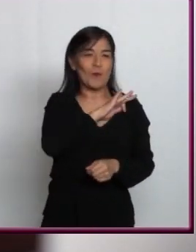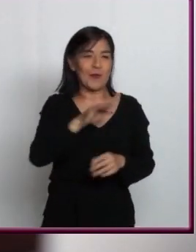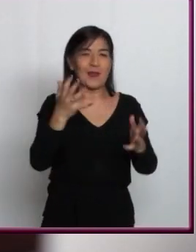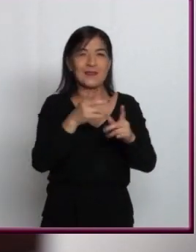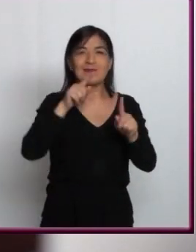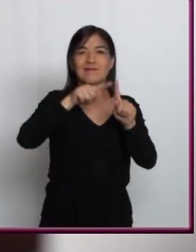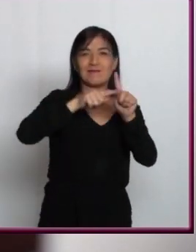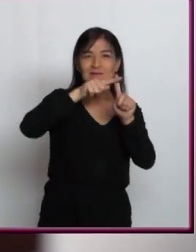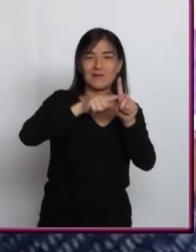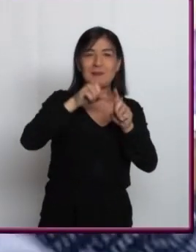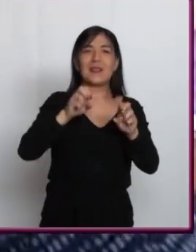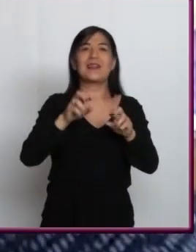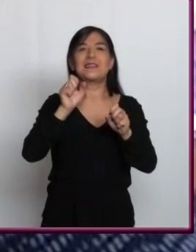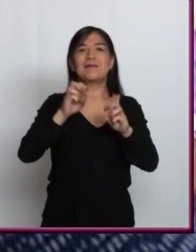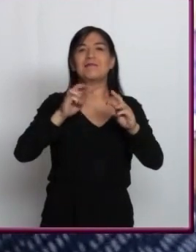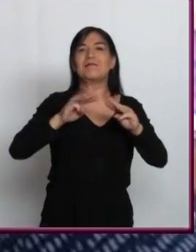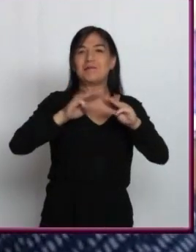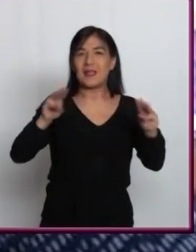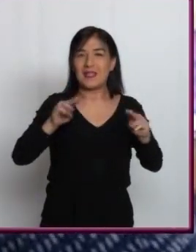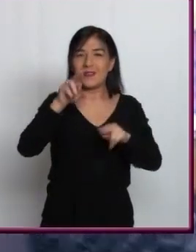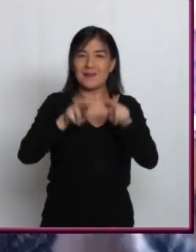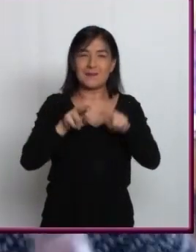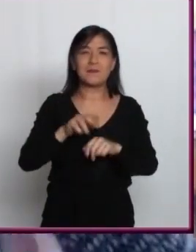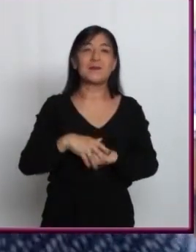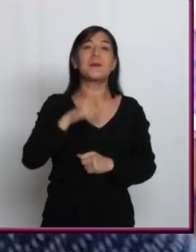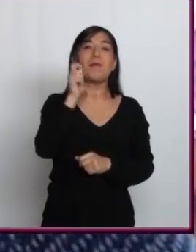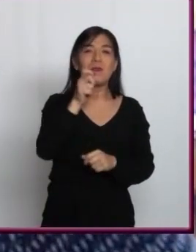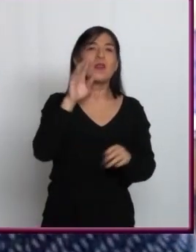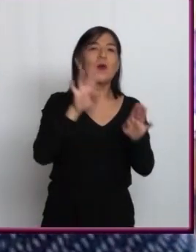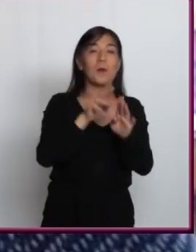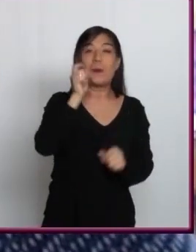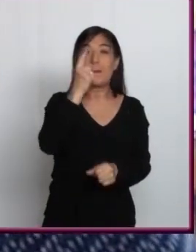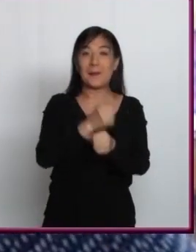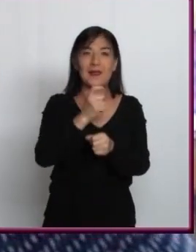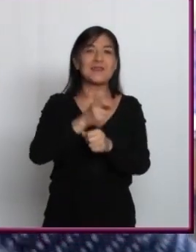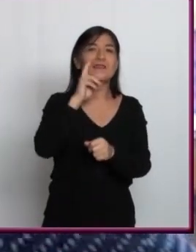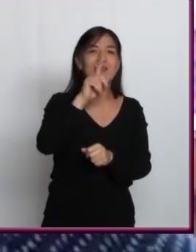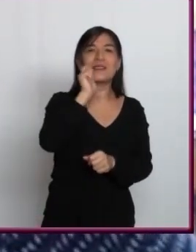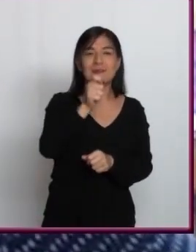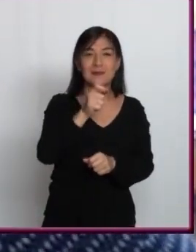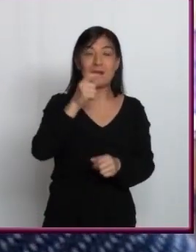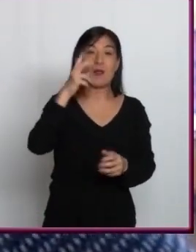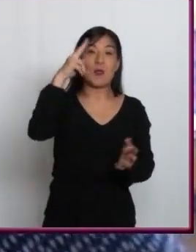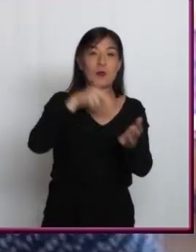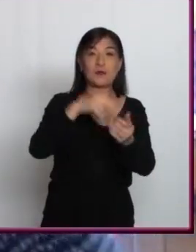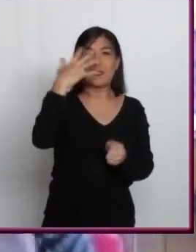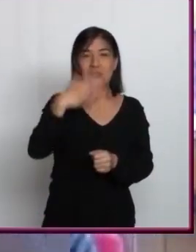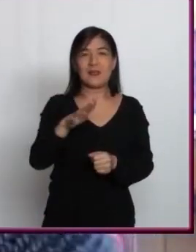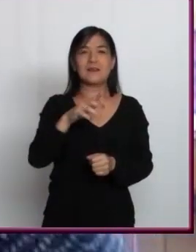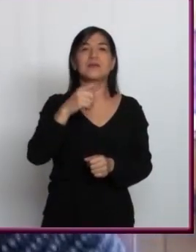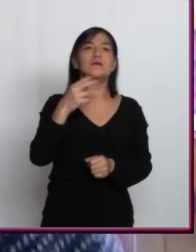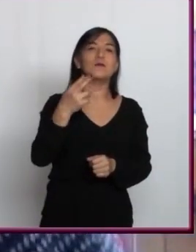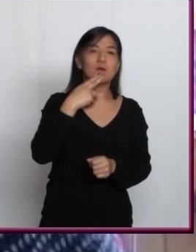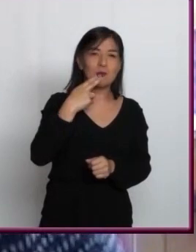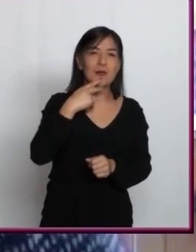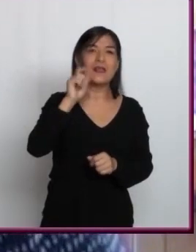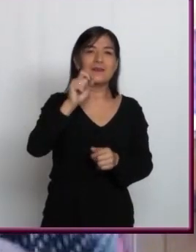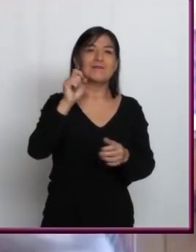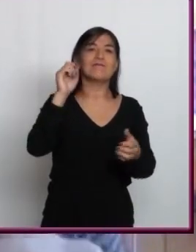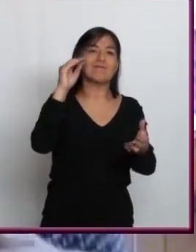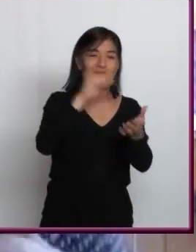los exoplanetas? La primera observación que se hizo de la atmósfera de un exoplaneta fue en 2010 y se utilizaron datos